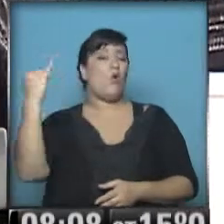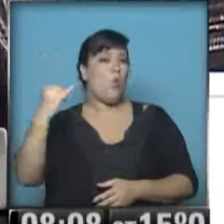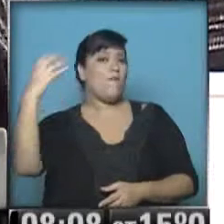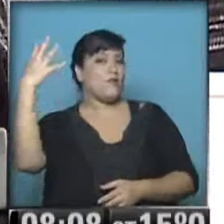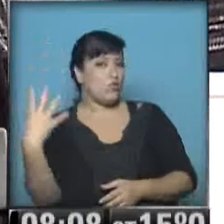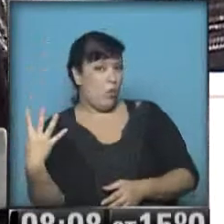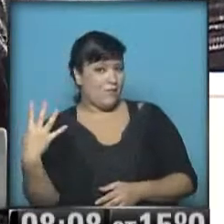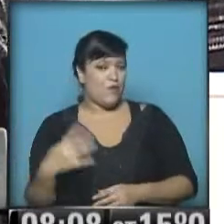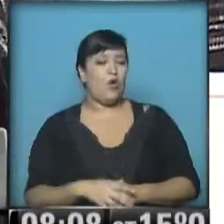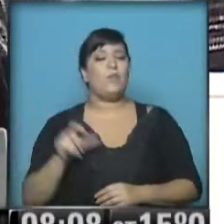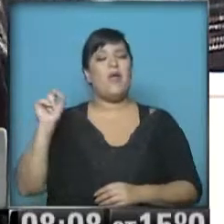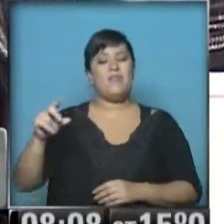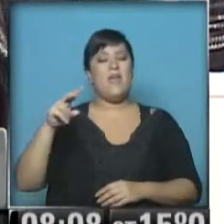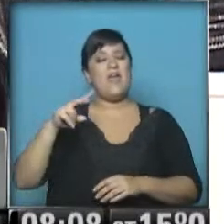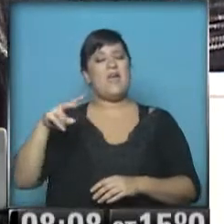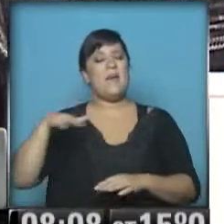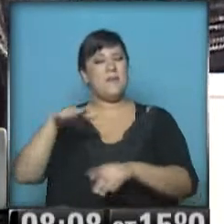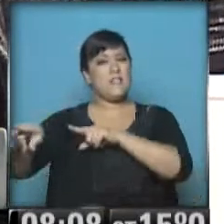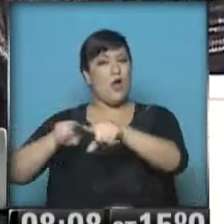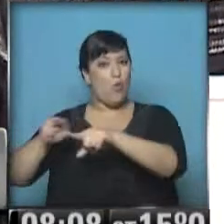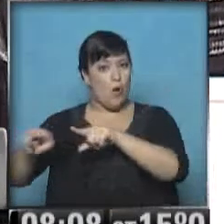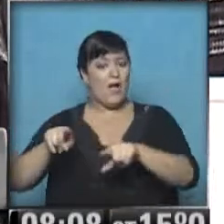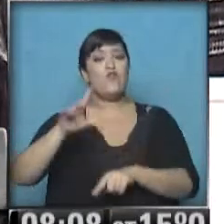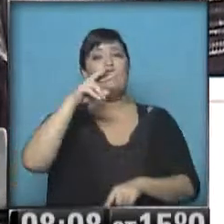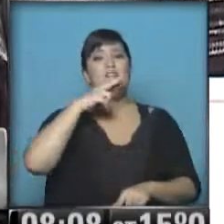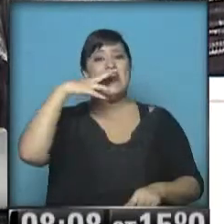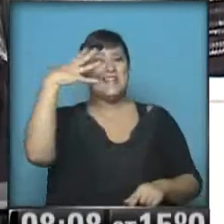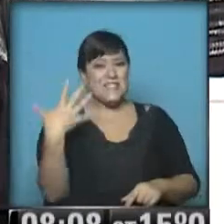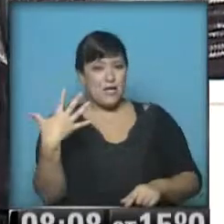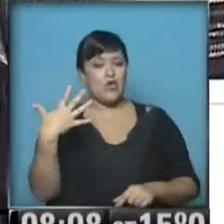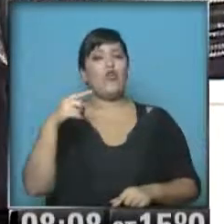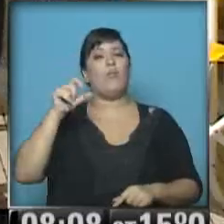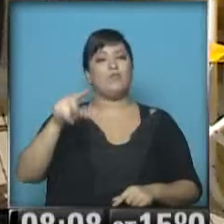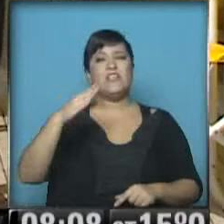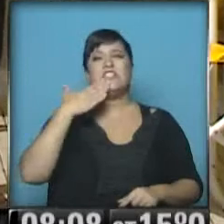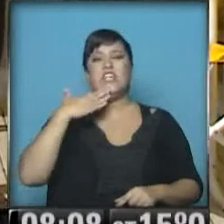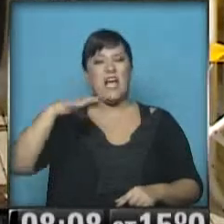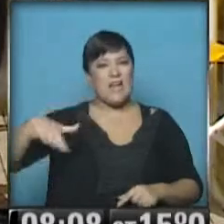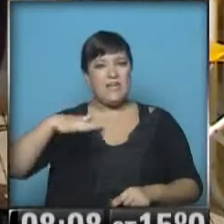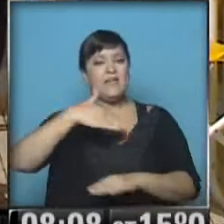1982 de Villa Lugano y el viernes 5 en Forestal 700 de Chacarita.